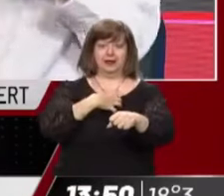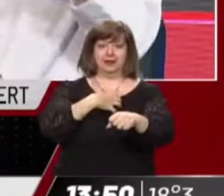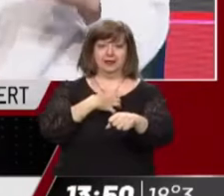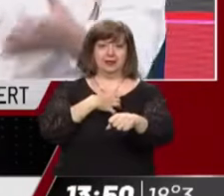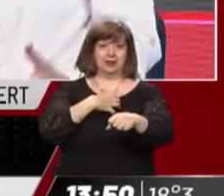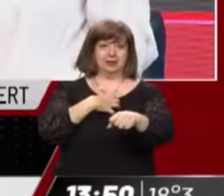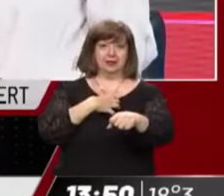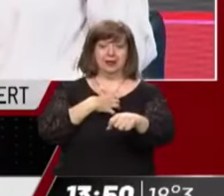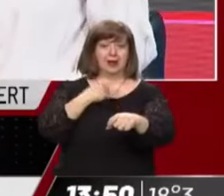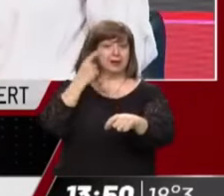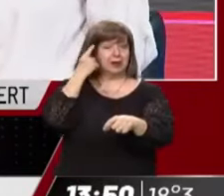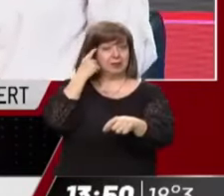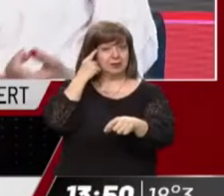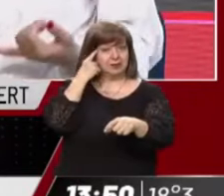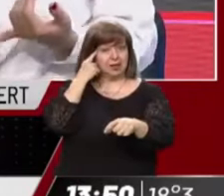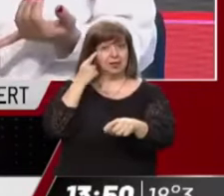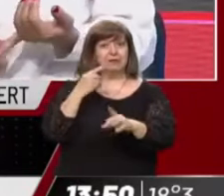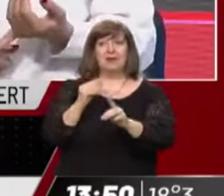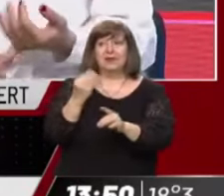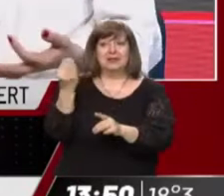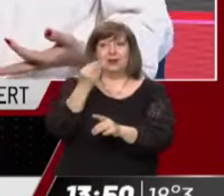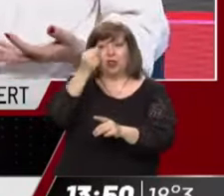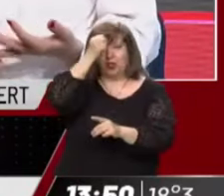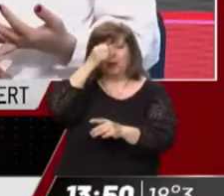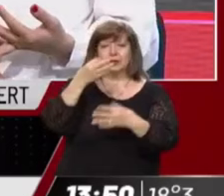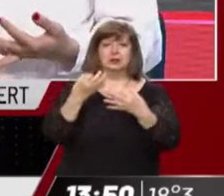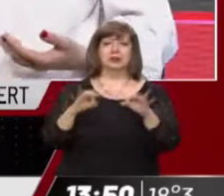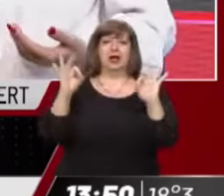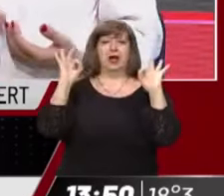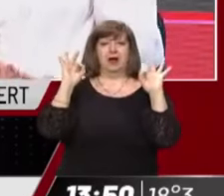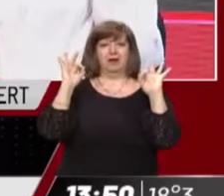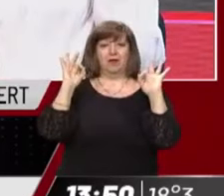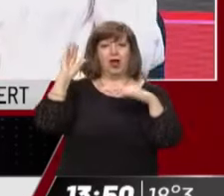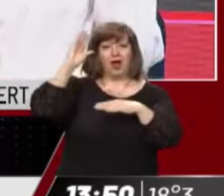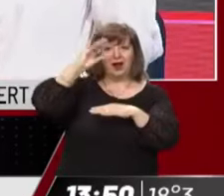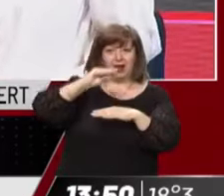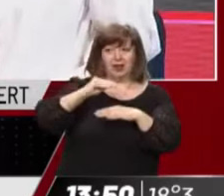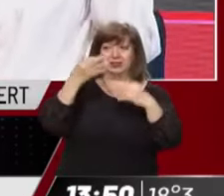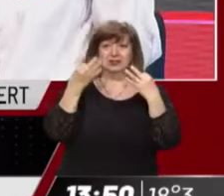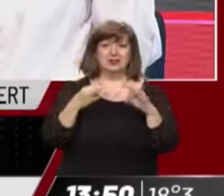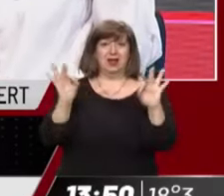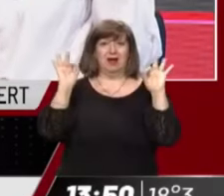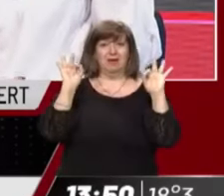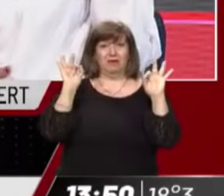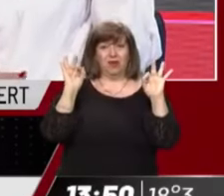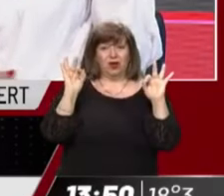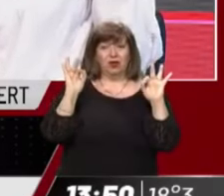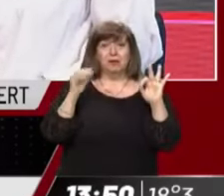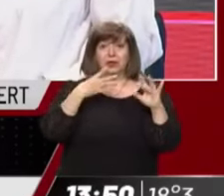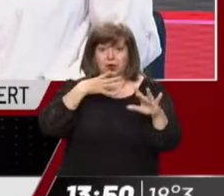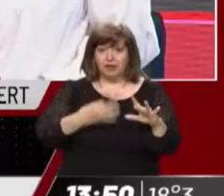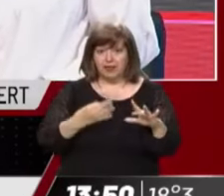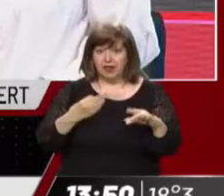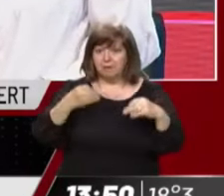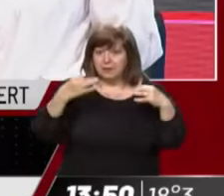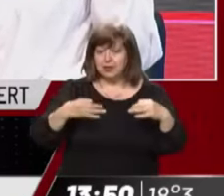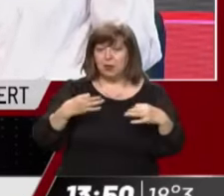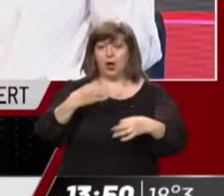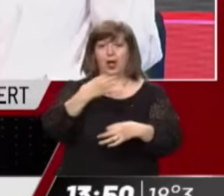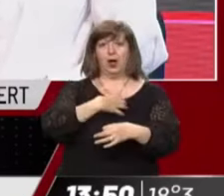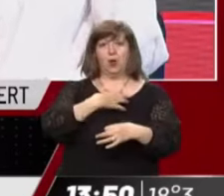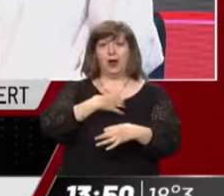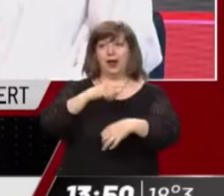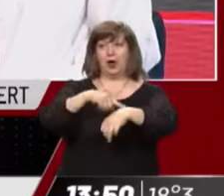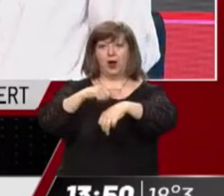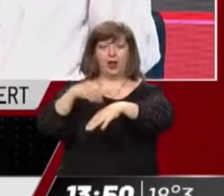por por suerte estábamos atravesando un fin de semana era de noche no había niños pero la verdad es que desatándose un Sonda en un horario